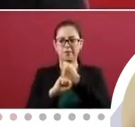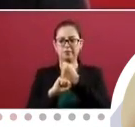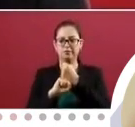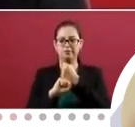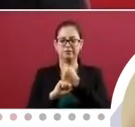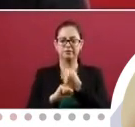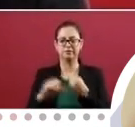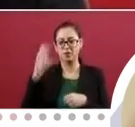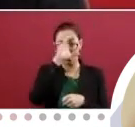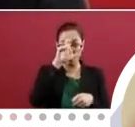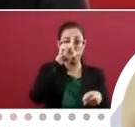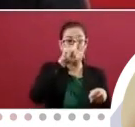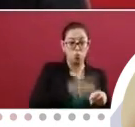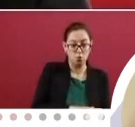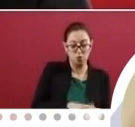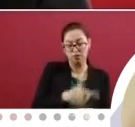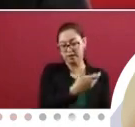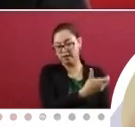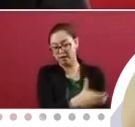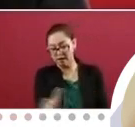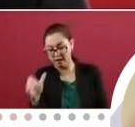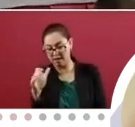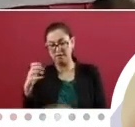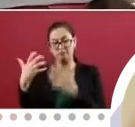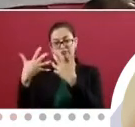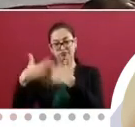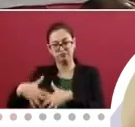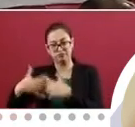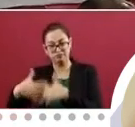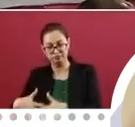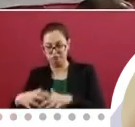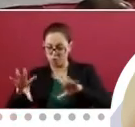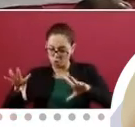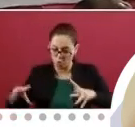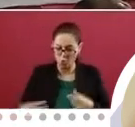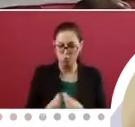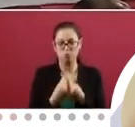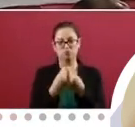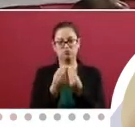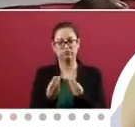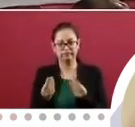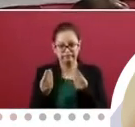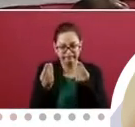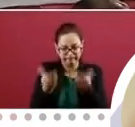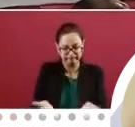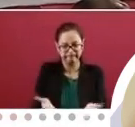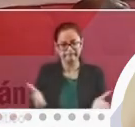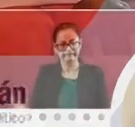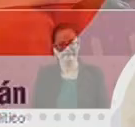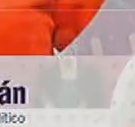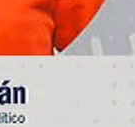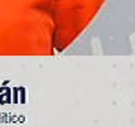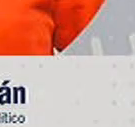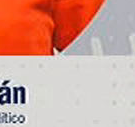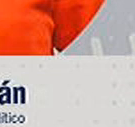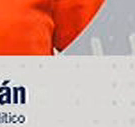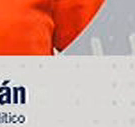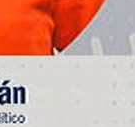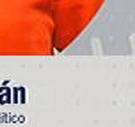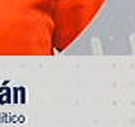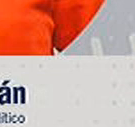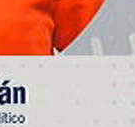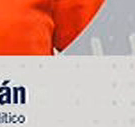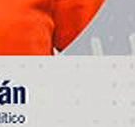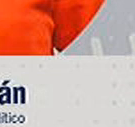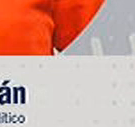de cuándo se pueden concretar. Uy, es decir, ¿desde cuándo no se había retrasado? Más 6 años, por lo